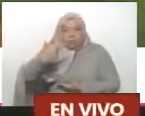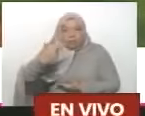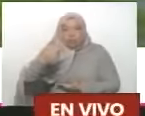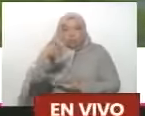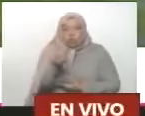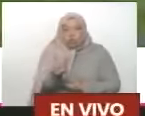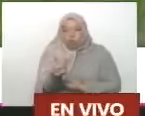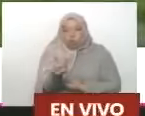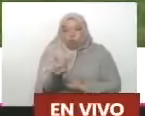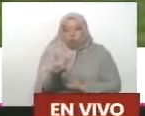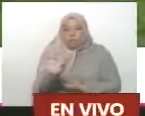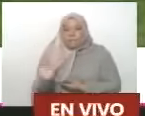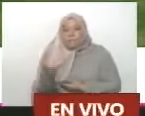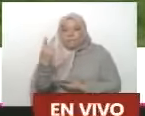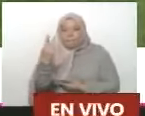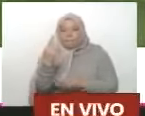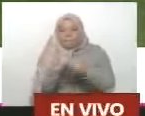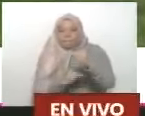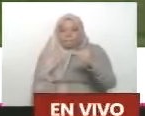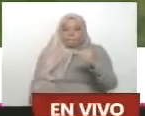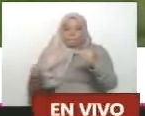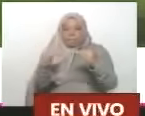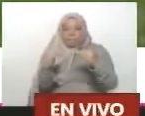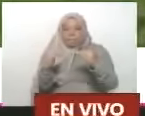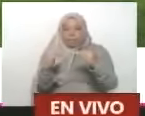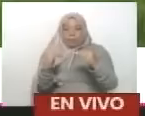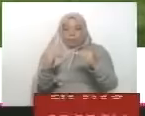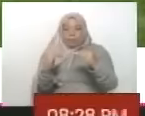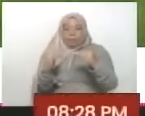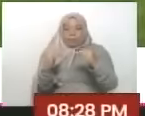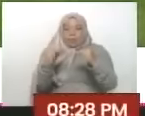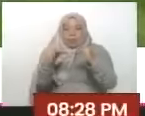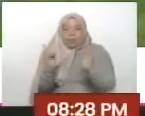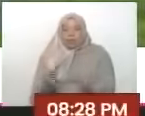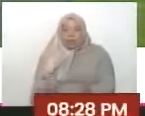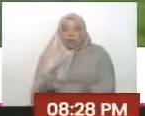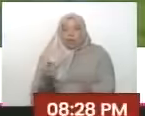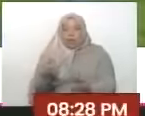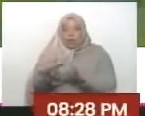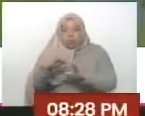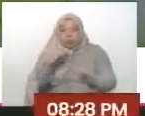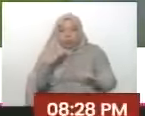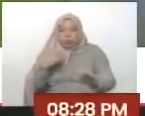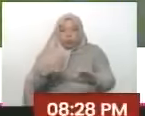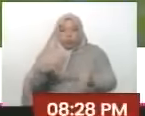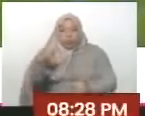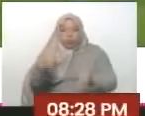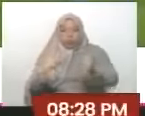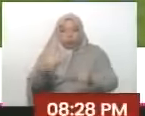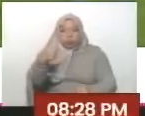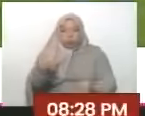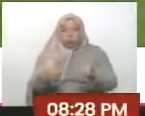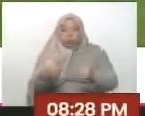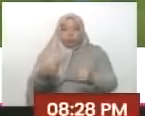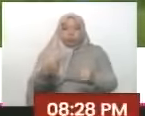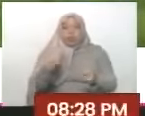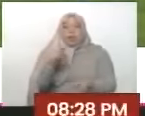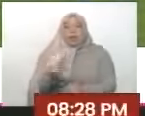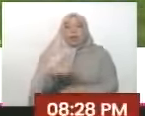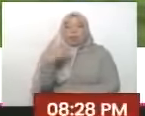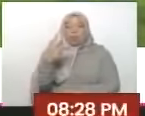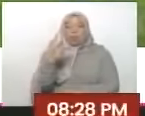pisos. El primer piso, que es una trocha ferroviaria, y el segundo piso diseñada para